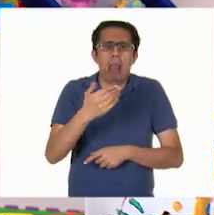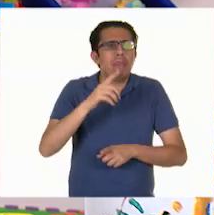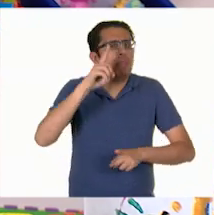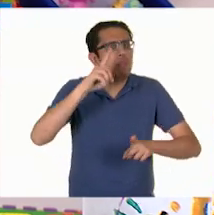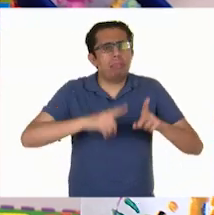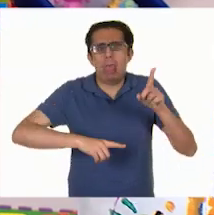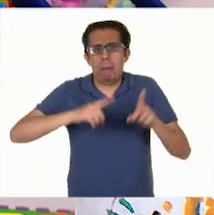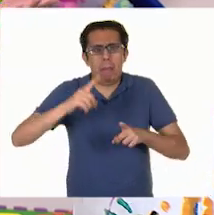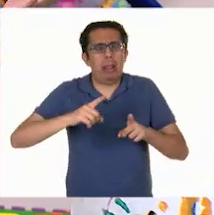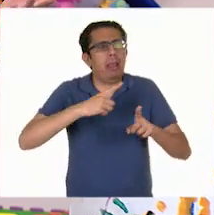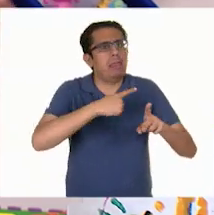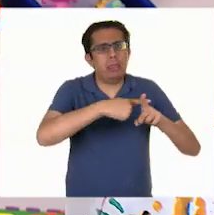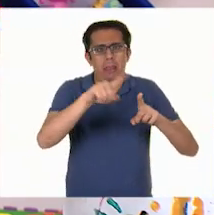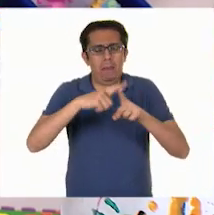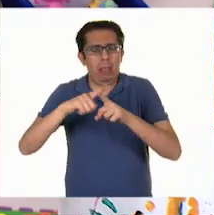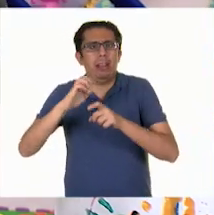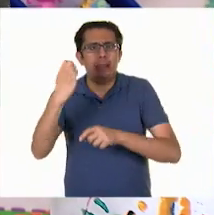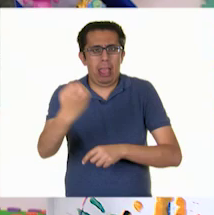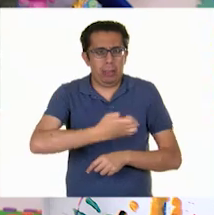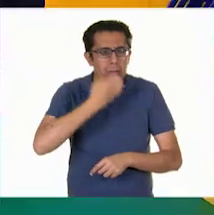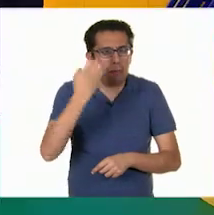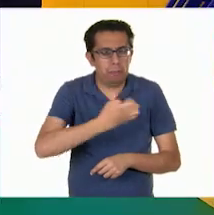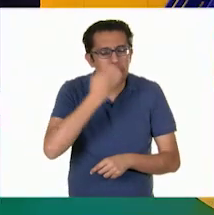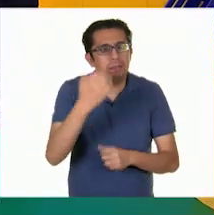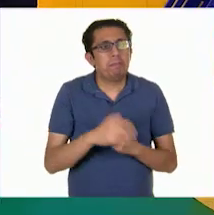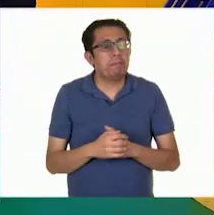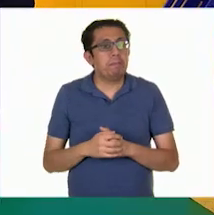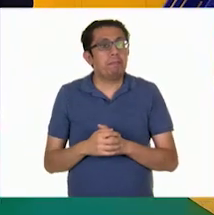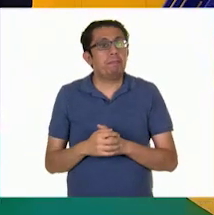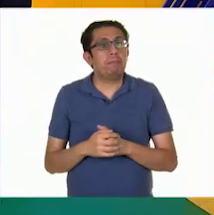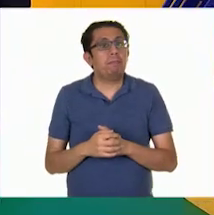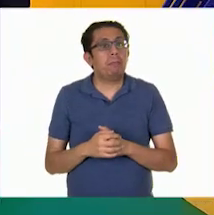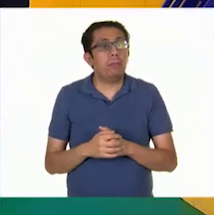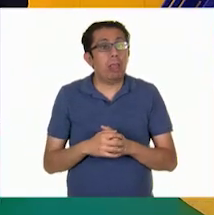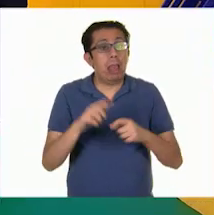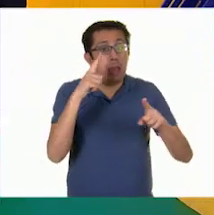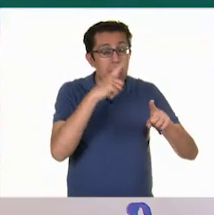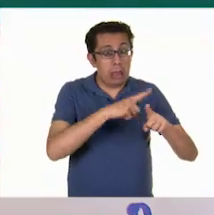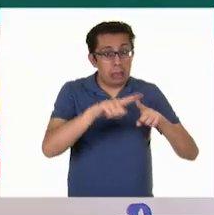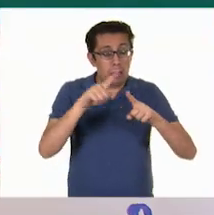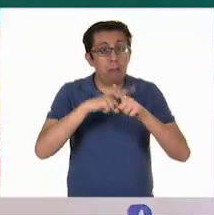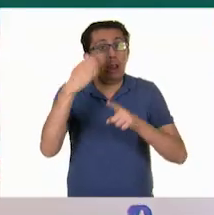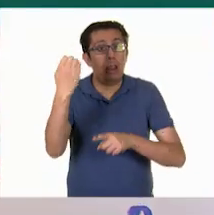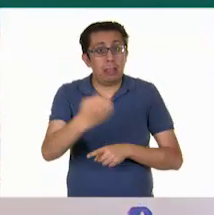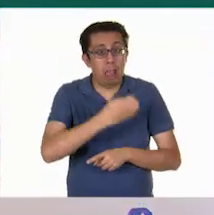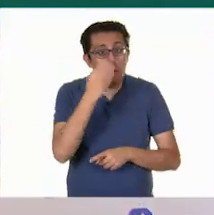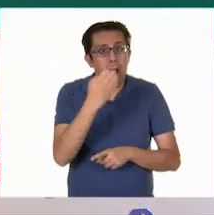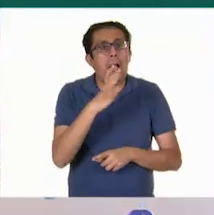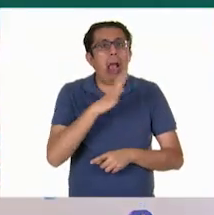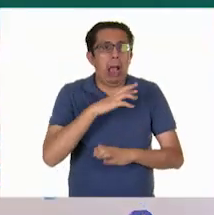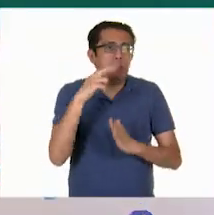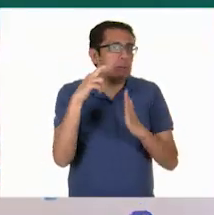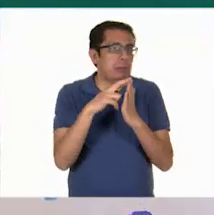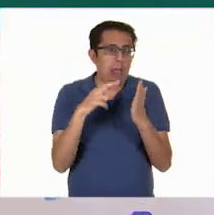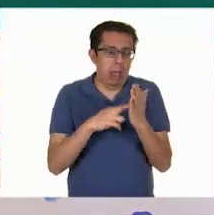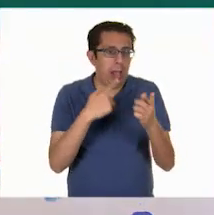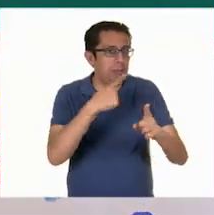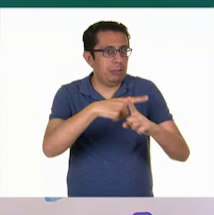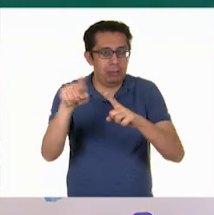las comunidades escolares, ¿no? Exacto. No en todas las escuelas se tiene esta regla, pero seguramente